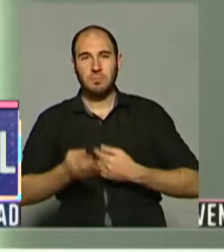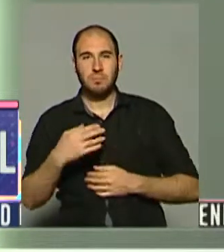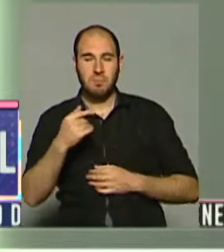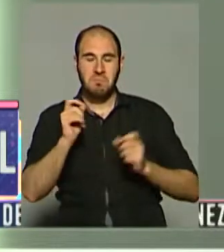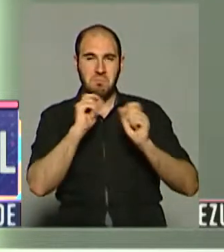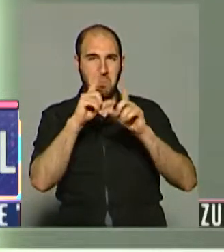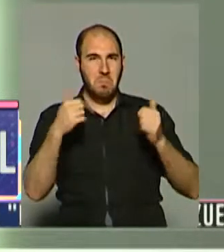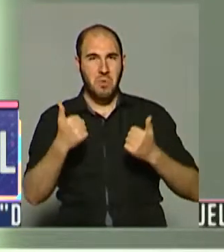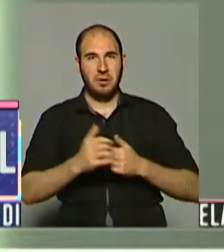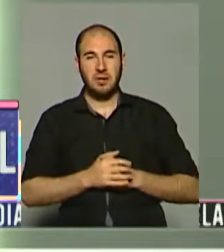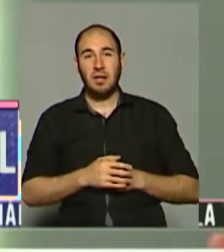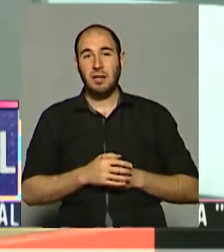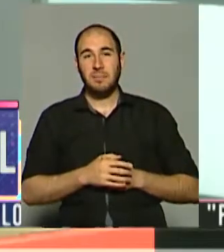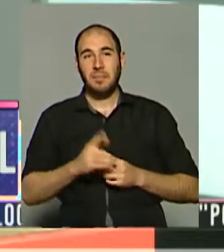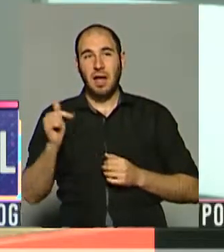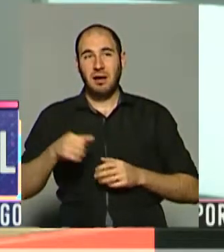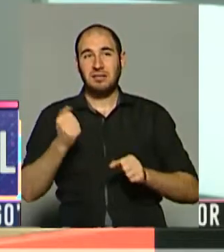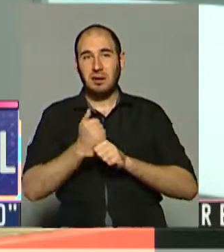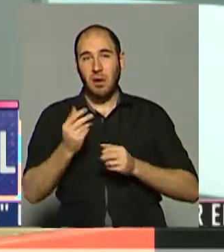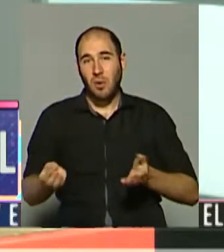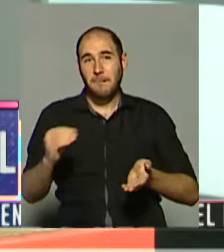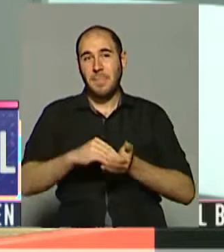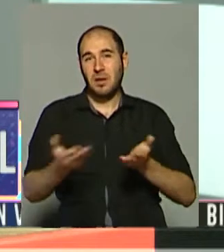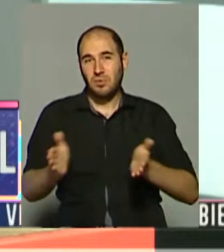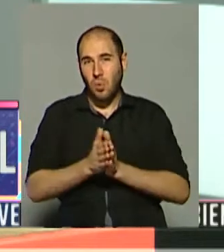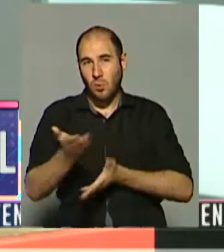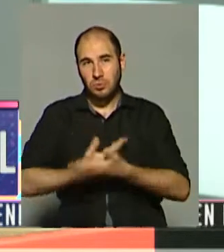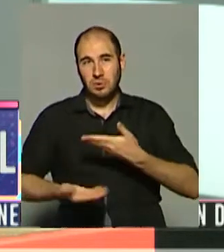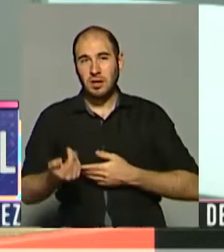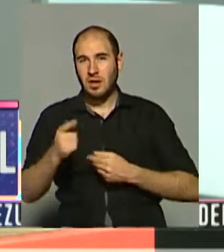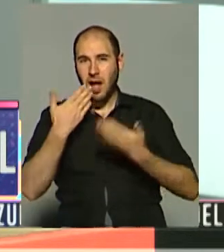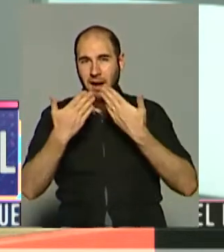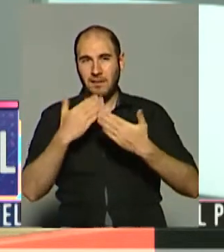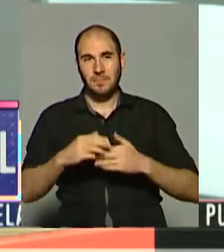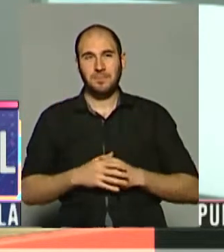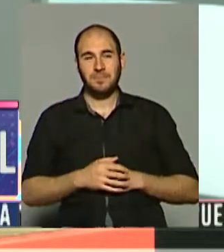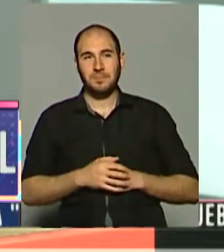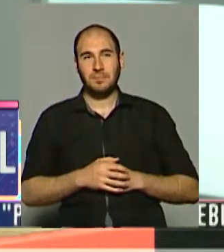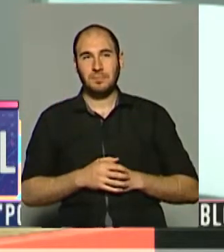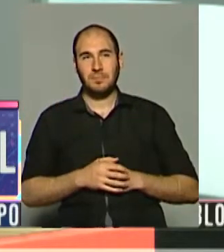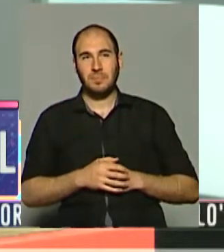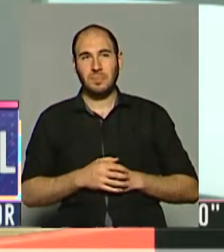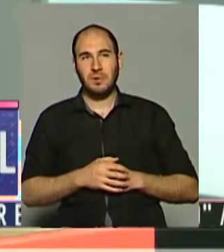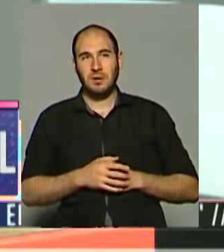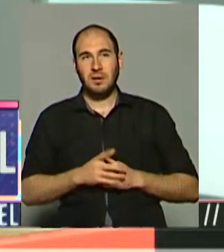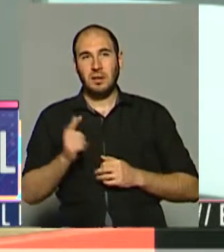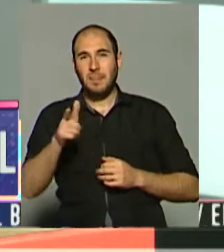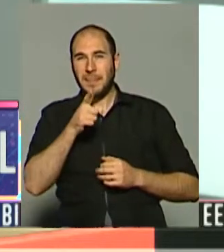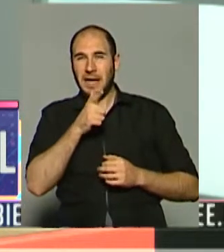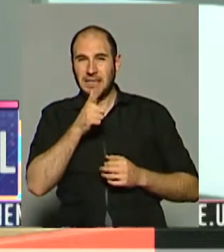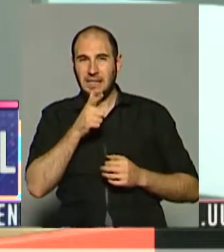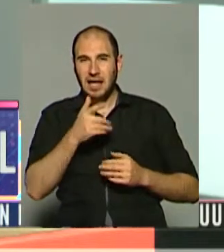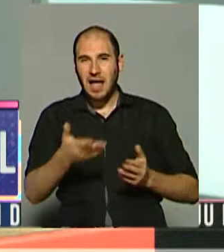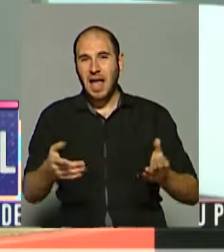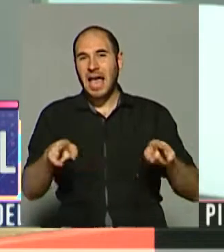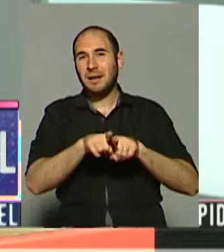realmente admirable. Vamos a hacer el trabajo complementario, digo, ¿no? Esto hablábamos recién de poder llevar como una especie de